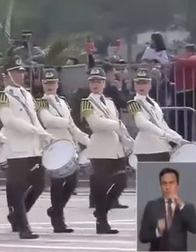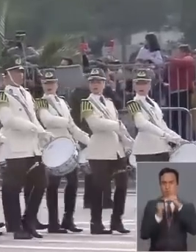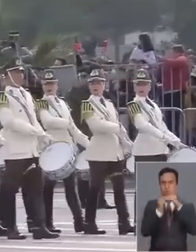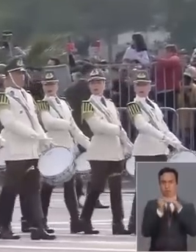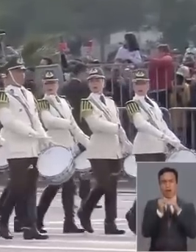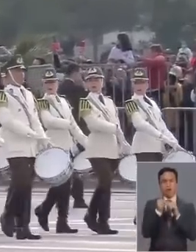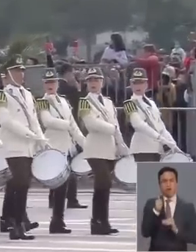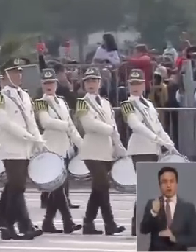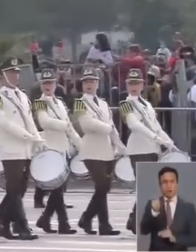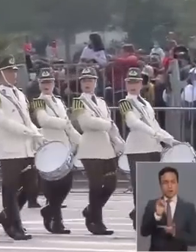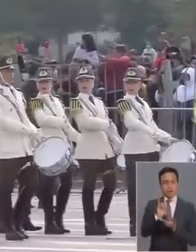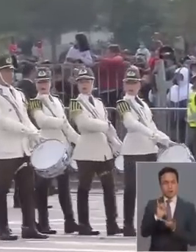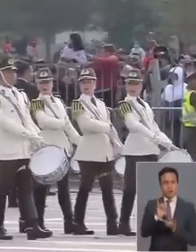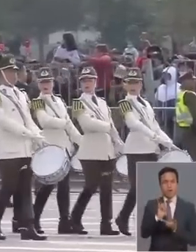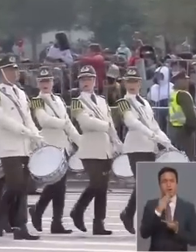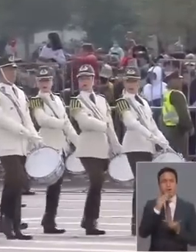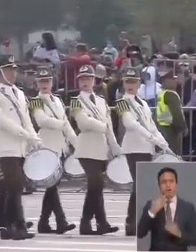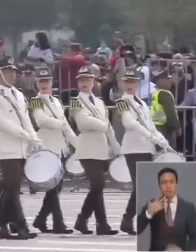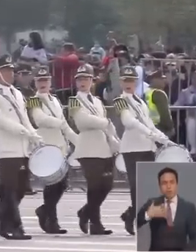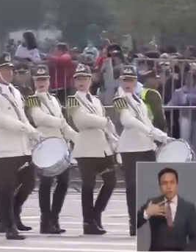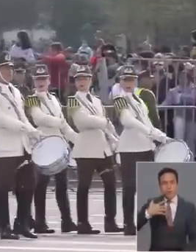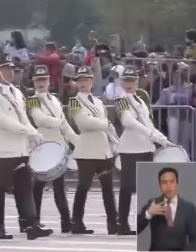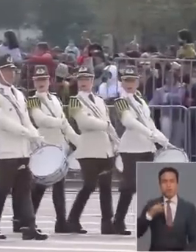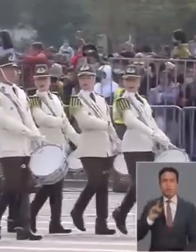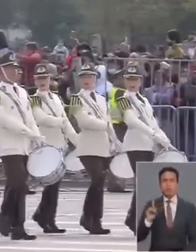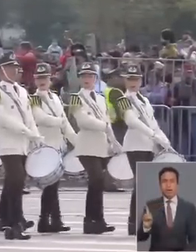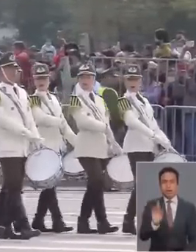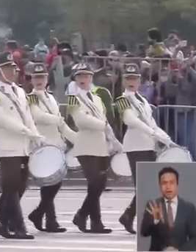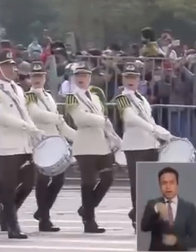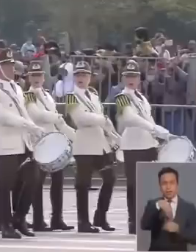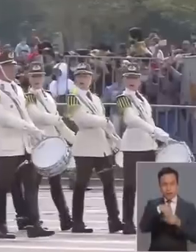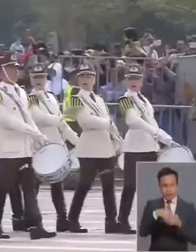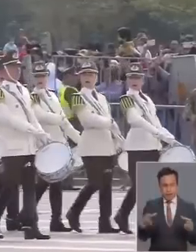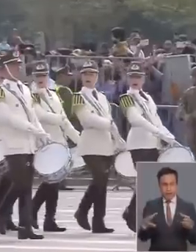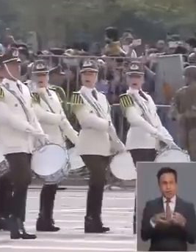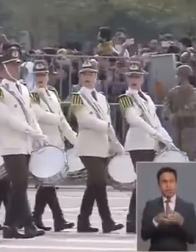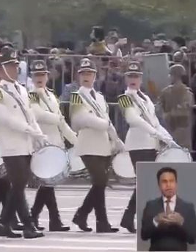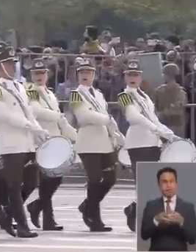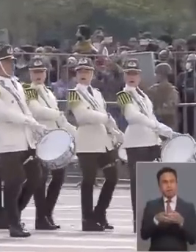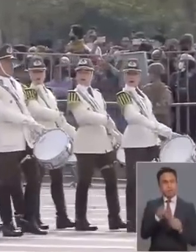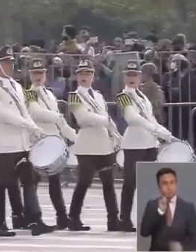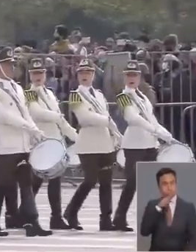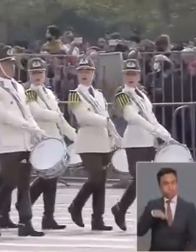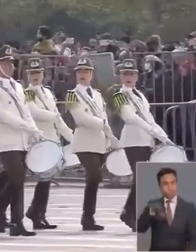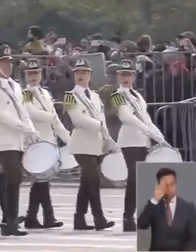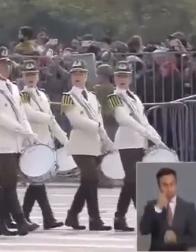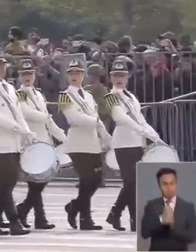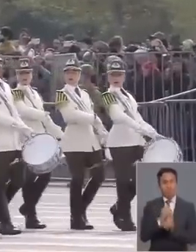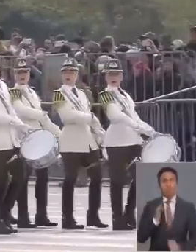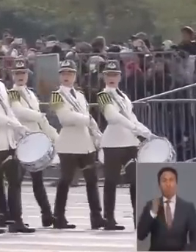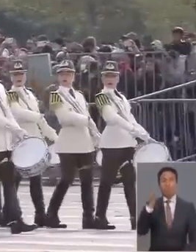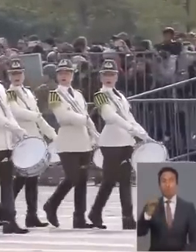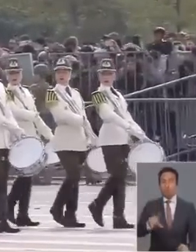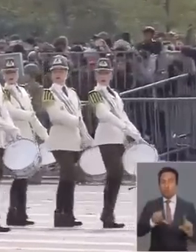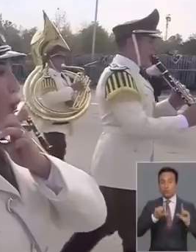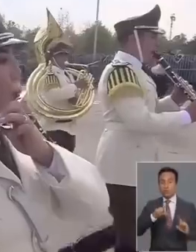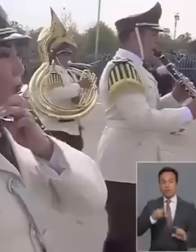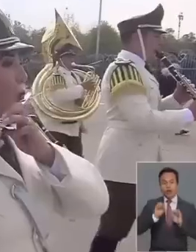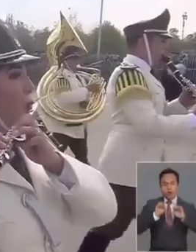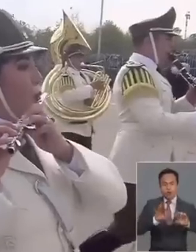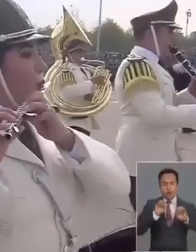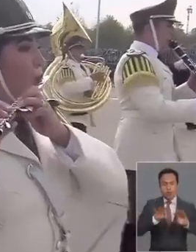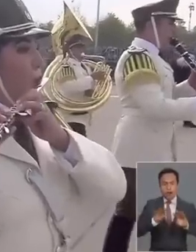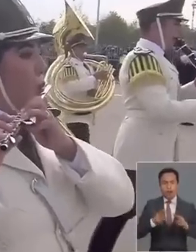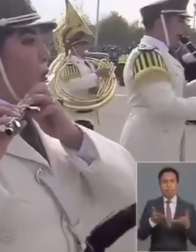ejército imperial alemán hasta la Primera Guerra Mundial. O sea, cuando nosotros preguntamos, ¿y este casco cómo se llama? Y entonces, pues bueno,